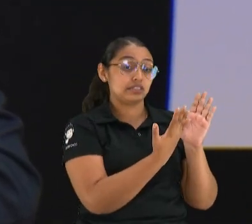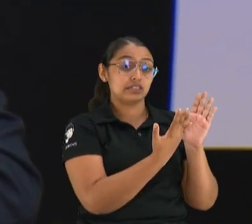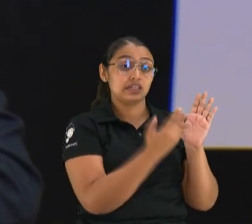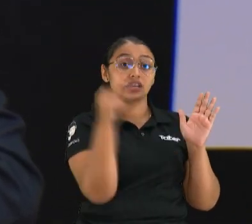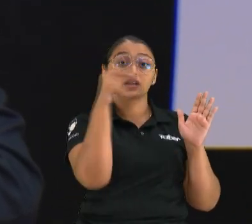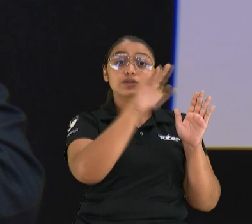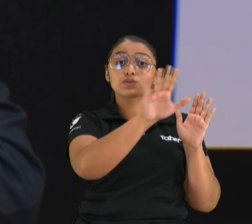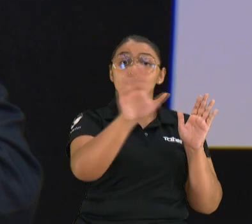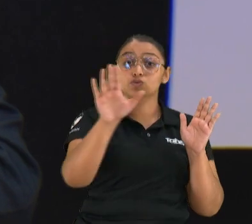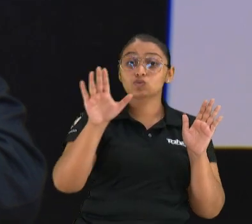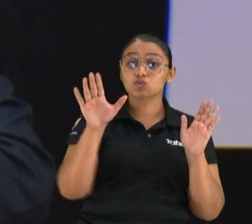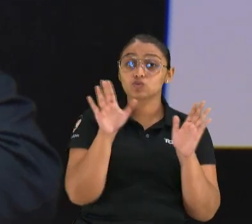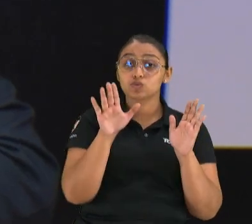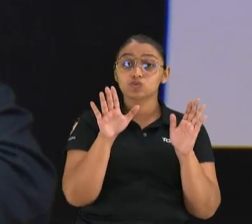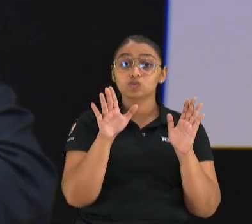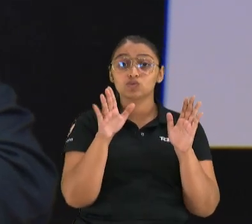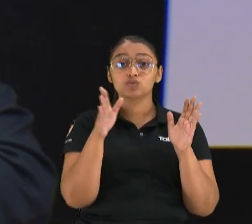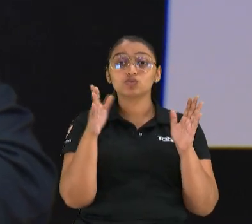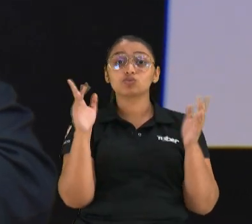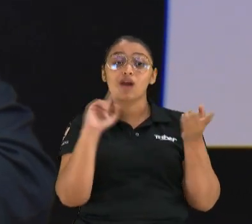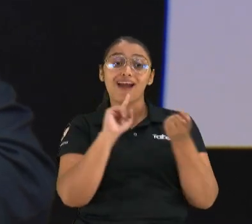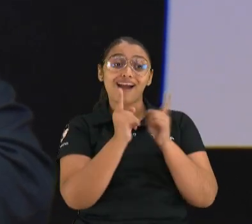mentes reprobadas